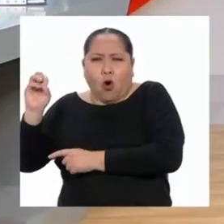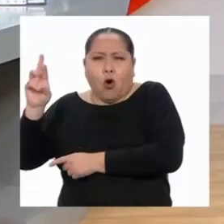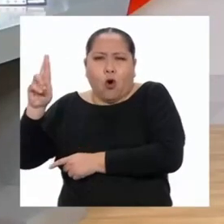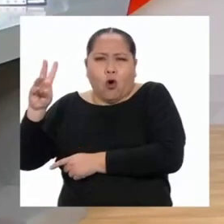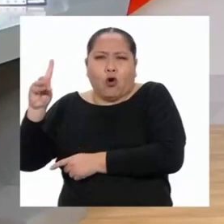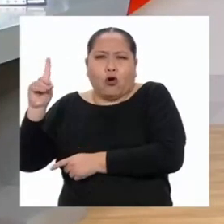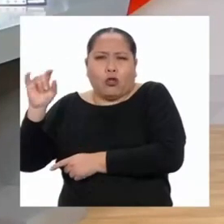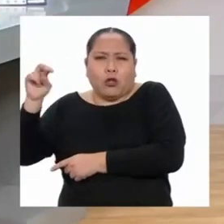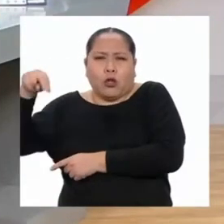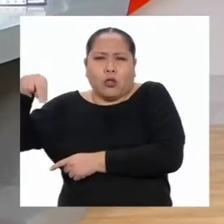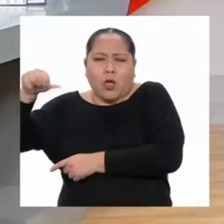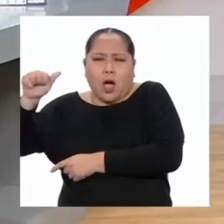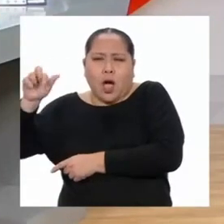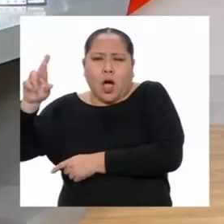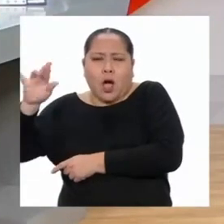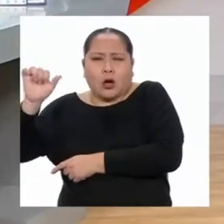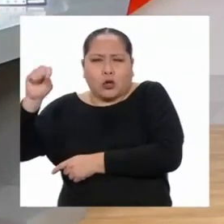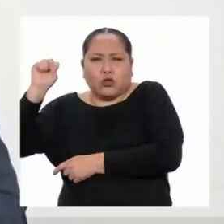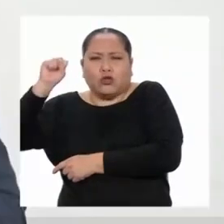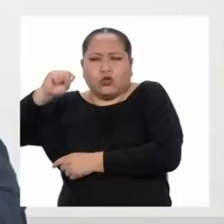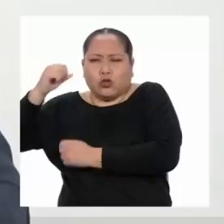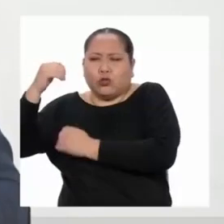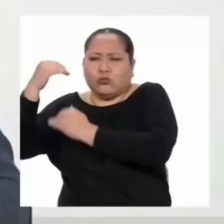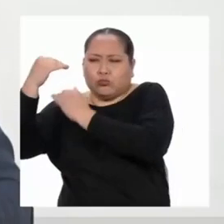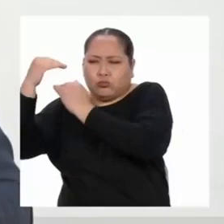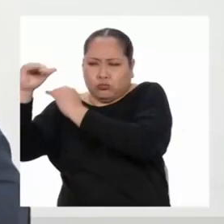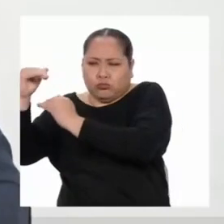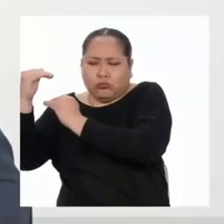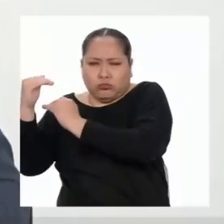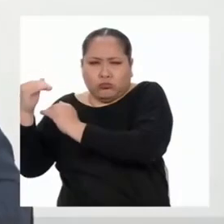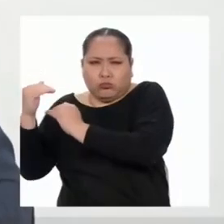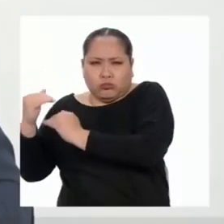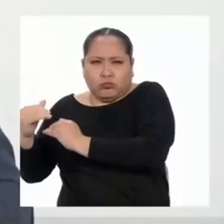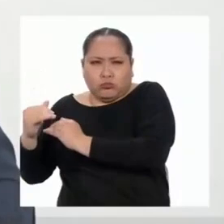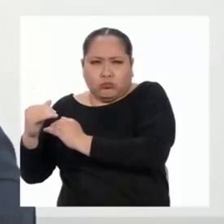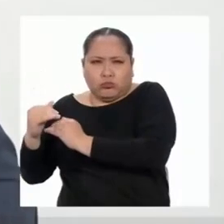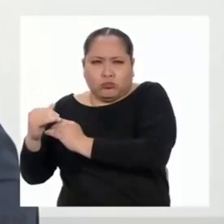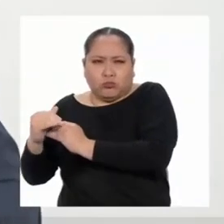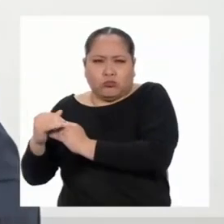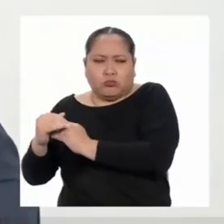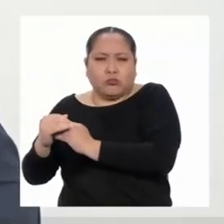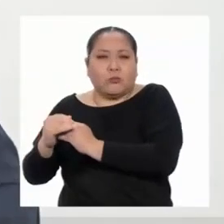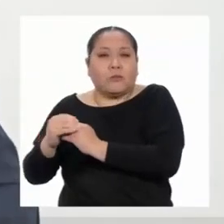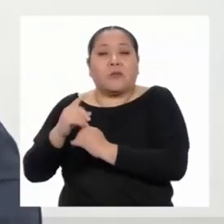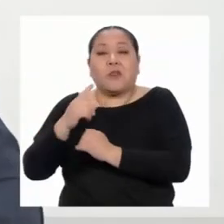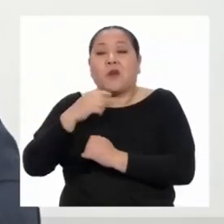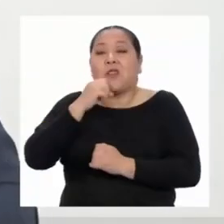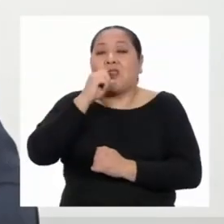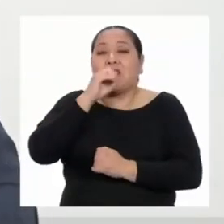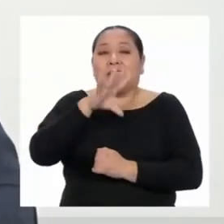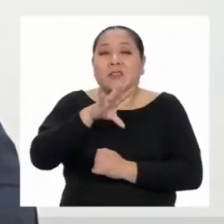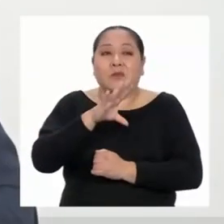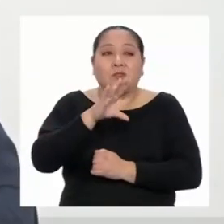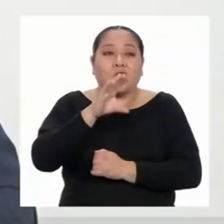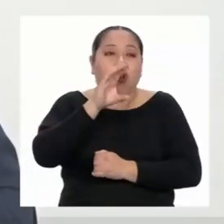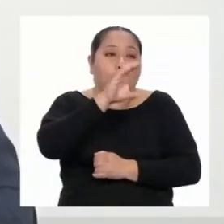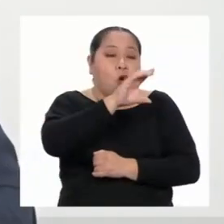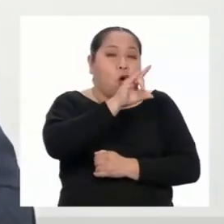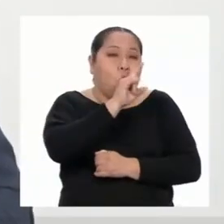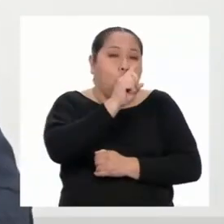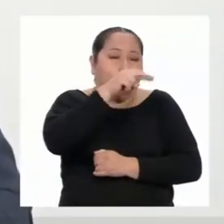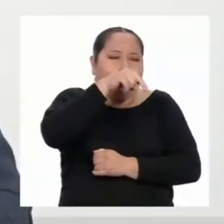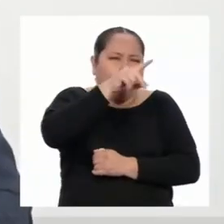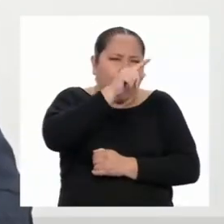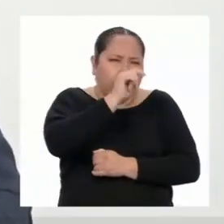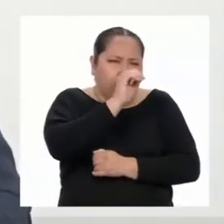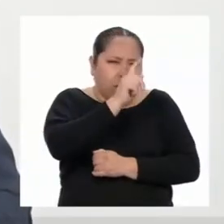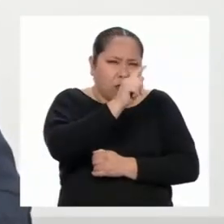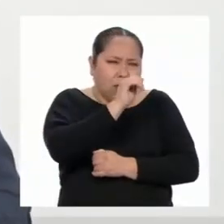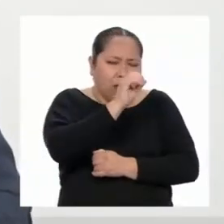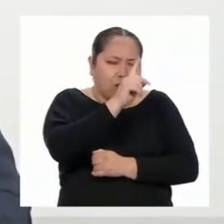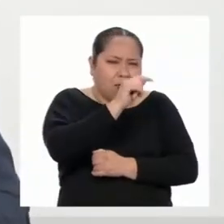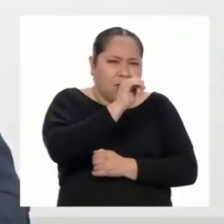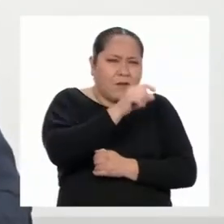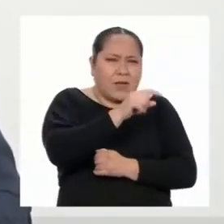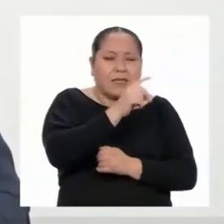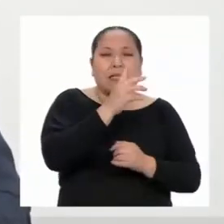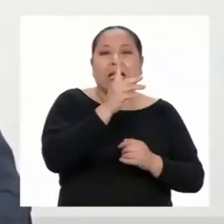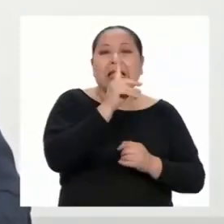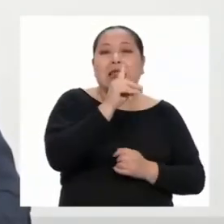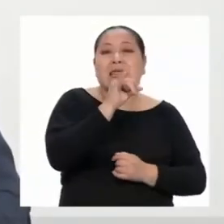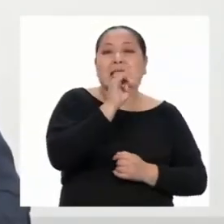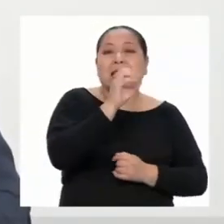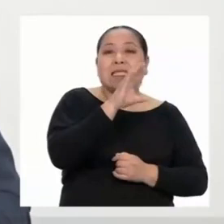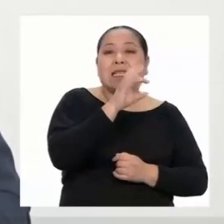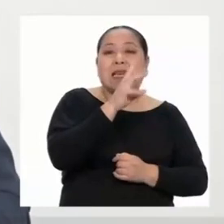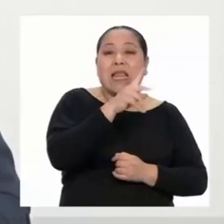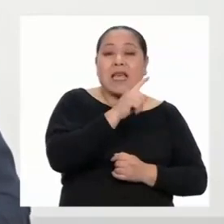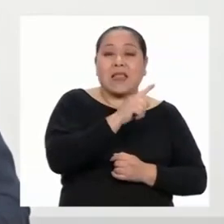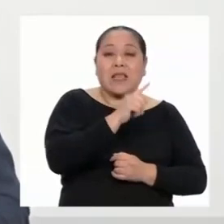cualitativas ordinarias sí lo hacen. Y cuando hablamos de variables cuantitativas discretas, nos referimos a aquellas que no pueden tomar